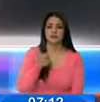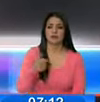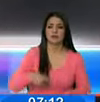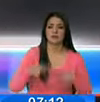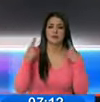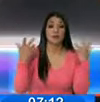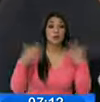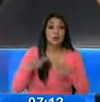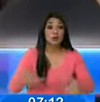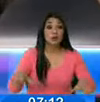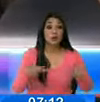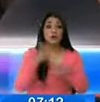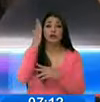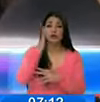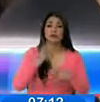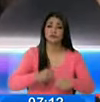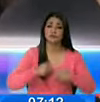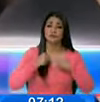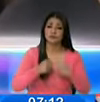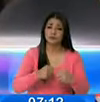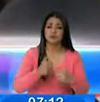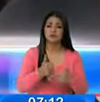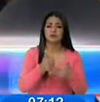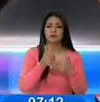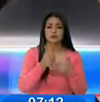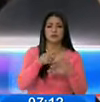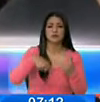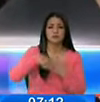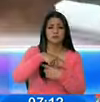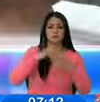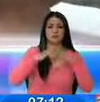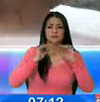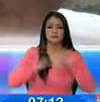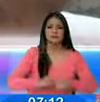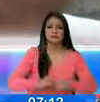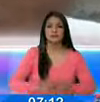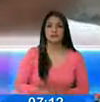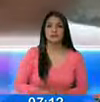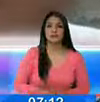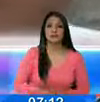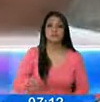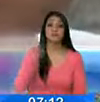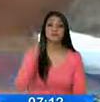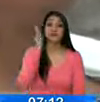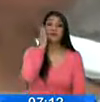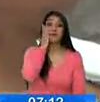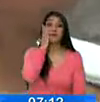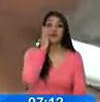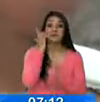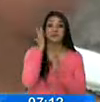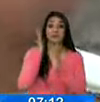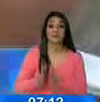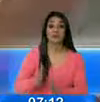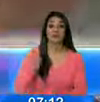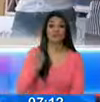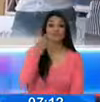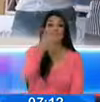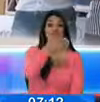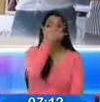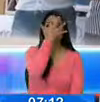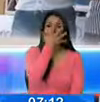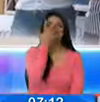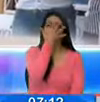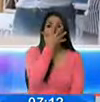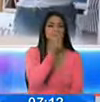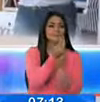donde quiera que usted desee que dios le dé fuerza de voluntad para regresar la madre del militar desaparecido viajó a estas esmeraldas para